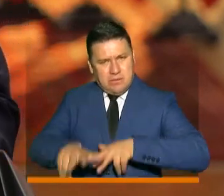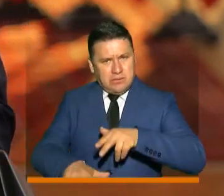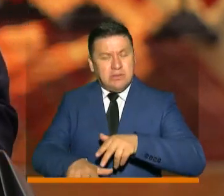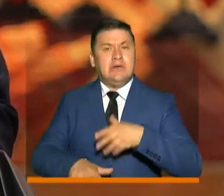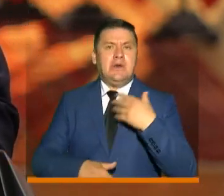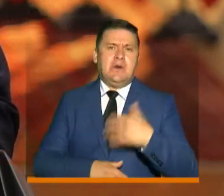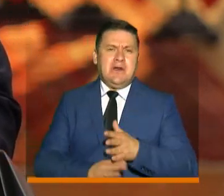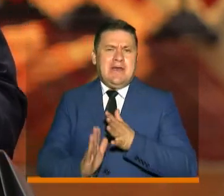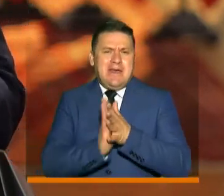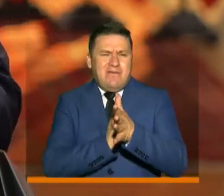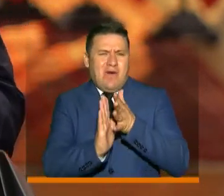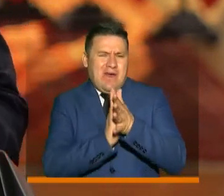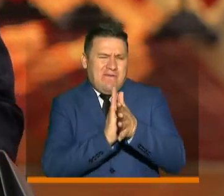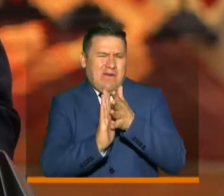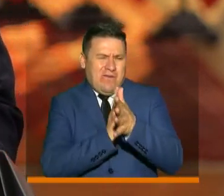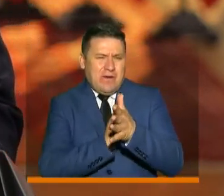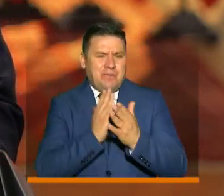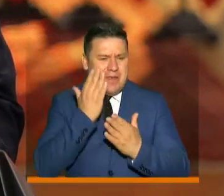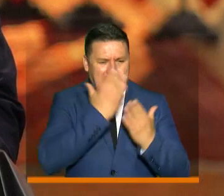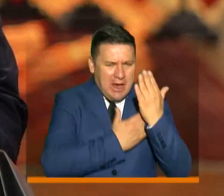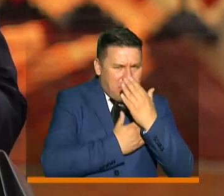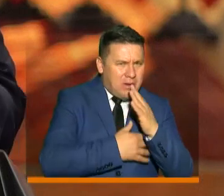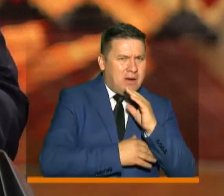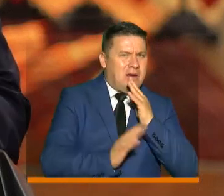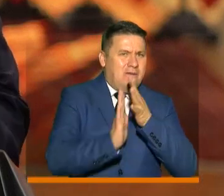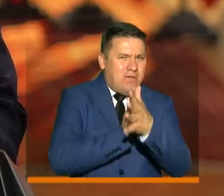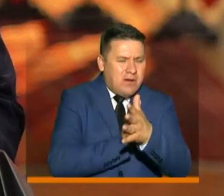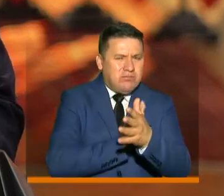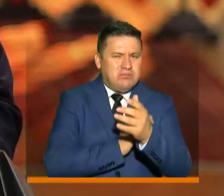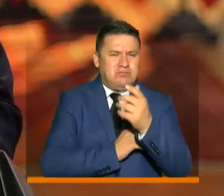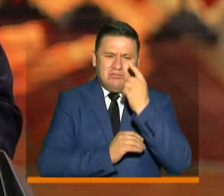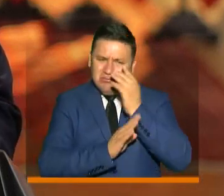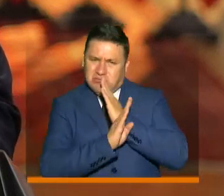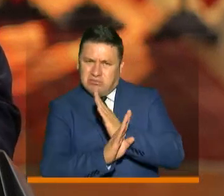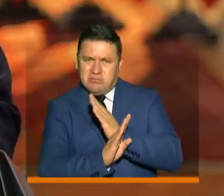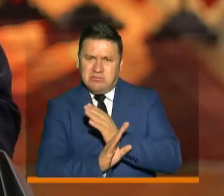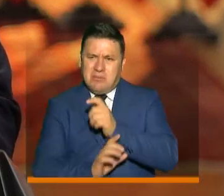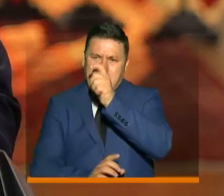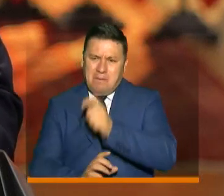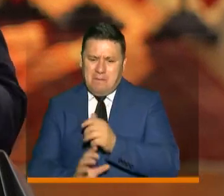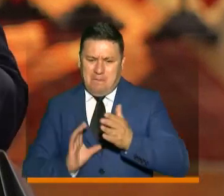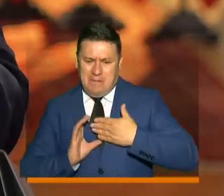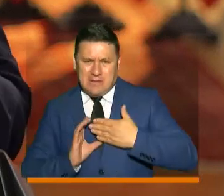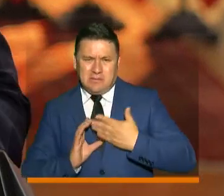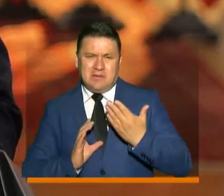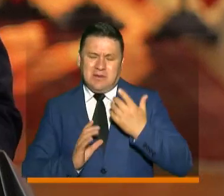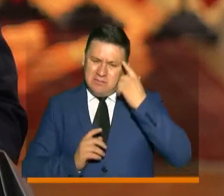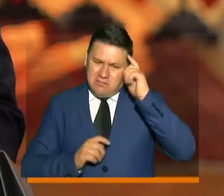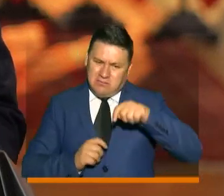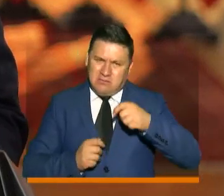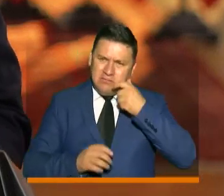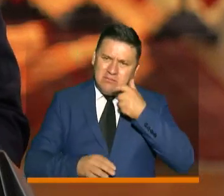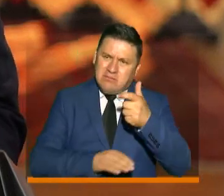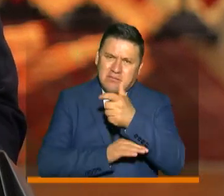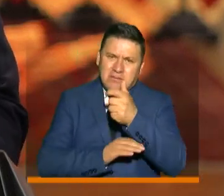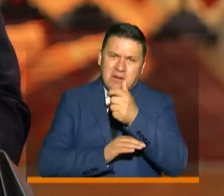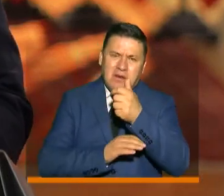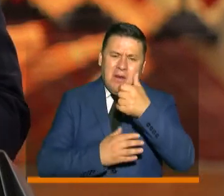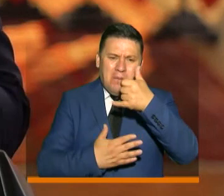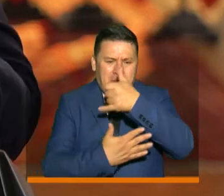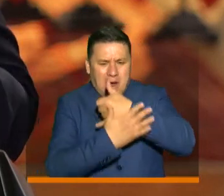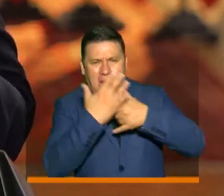información en pruebas en mecanismos de protección personal en capacidad de monitoreo epidemiológico